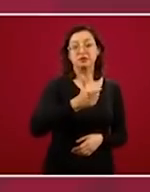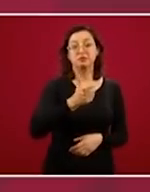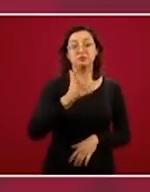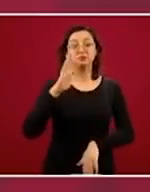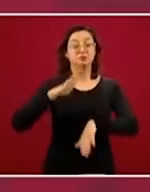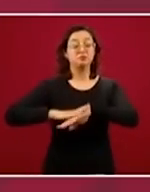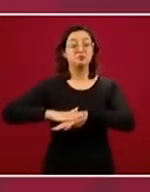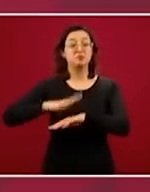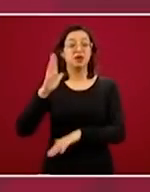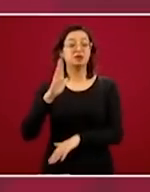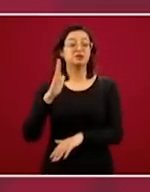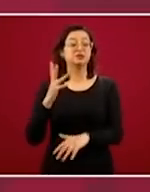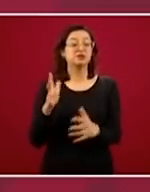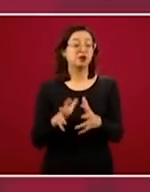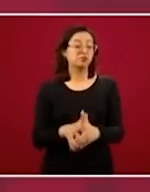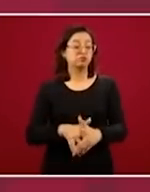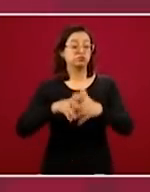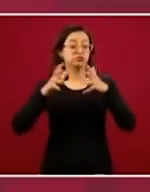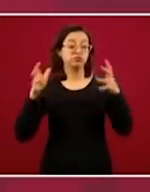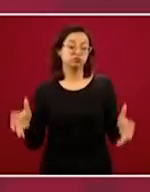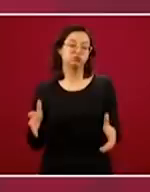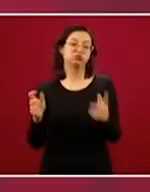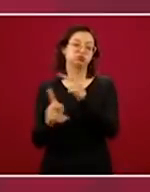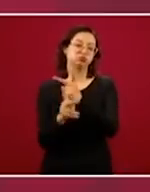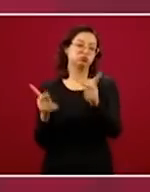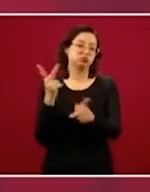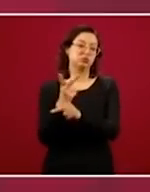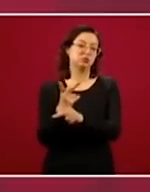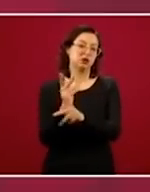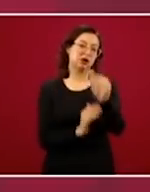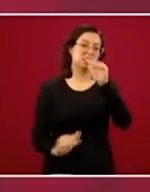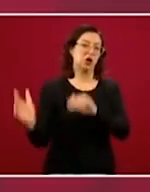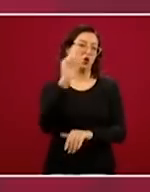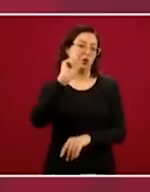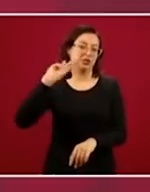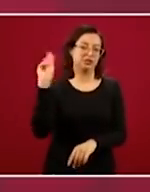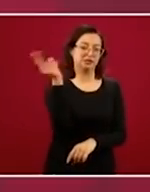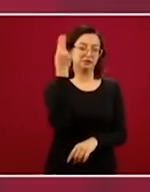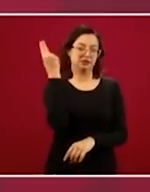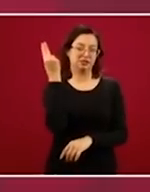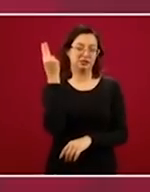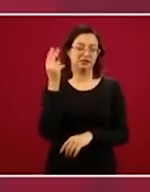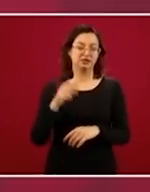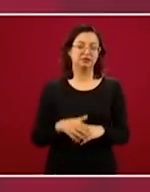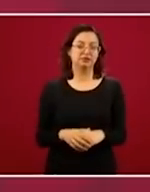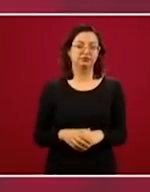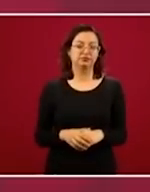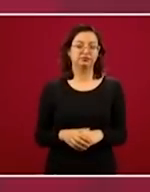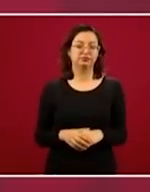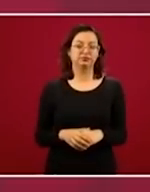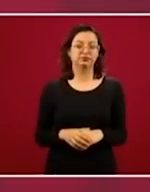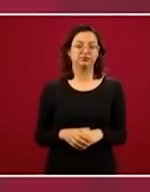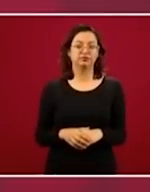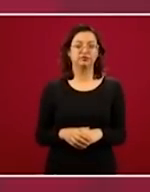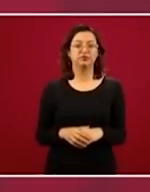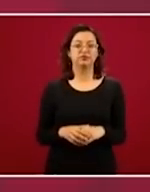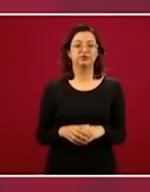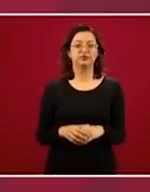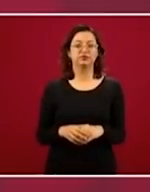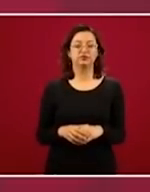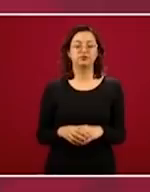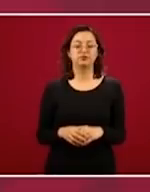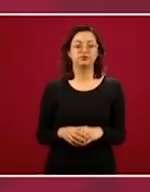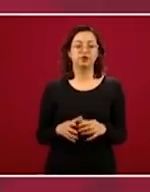nivel superior creció la matrícula hasta cierto punto